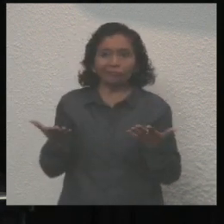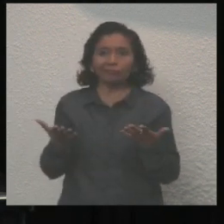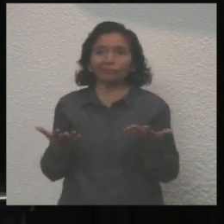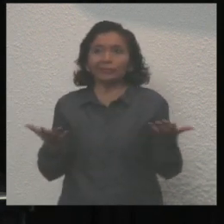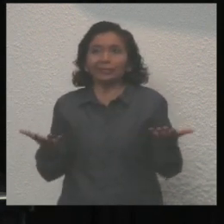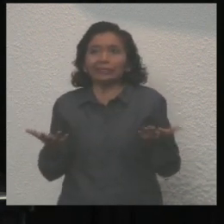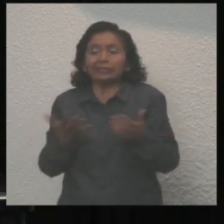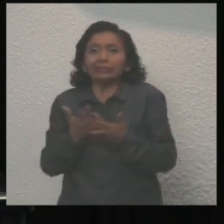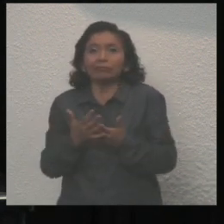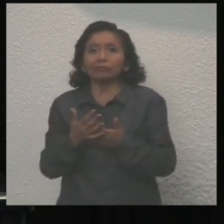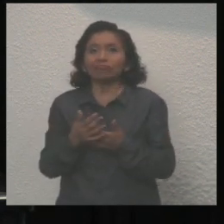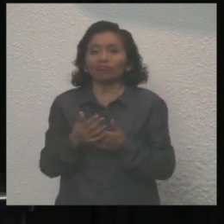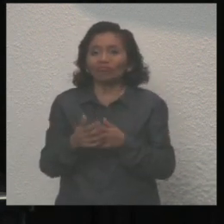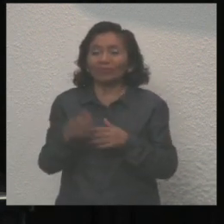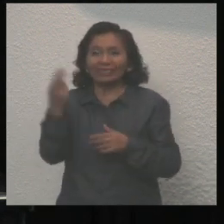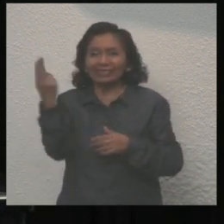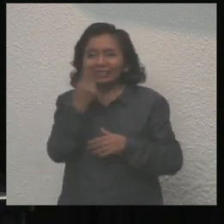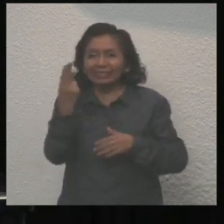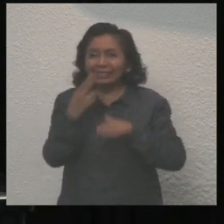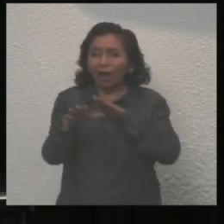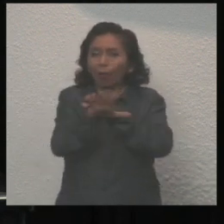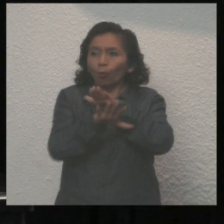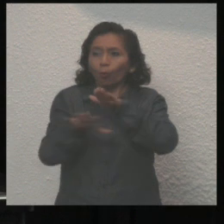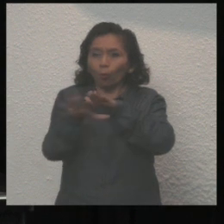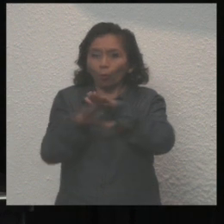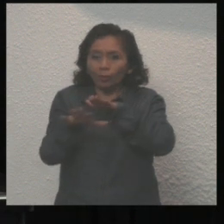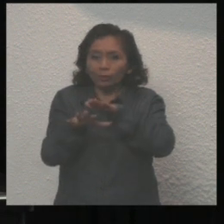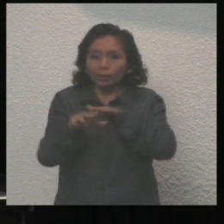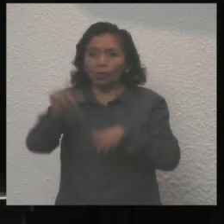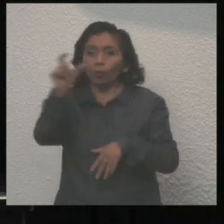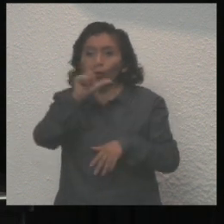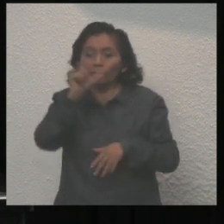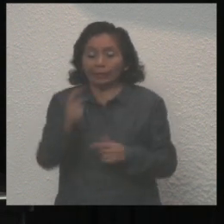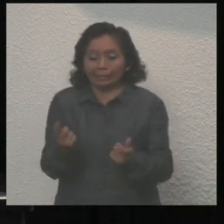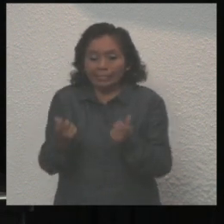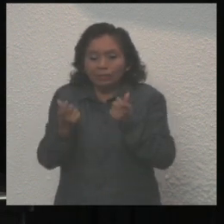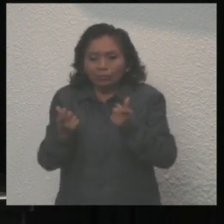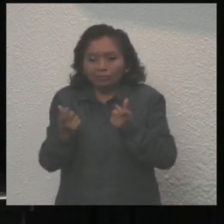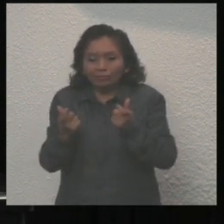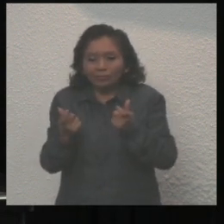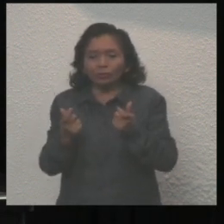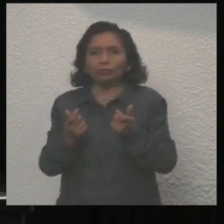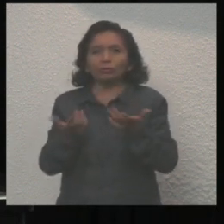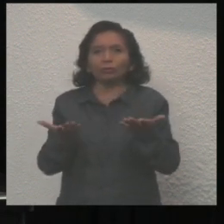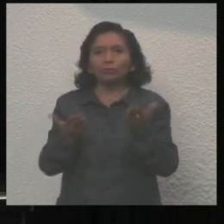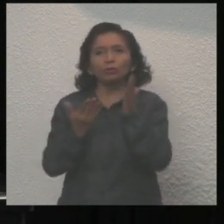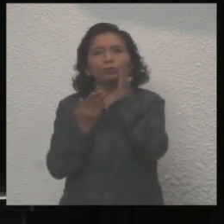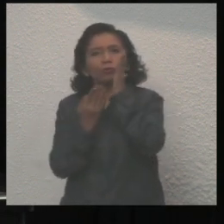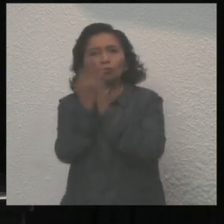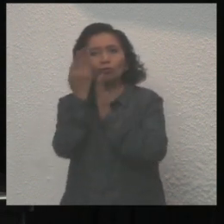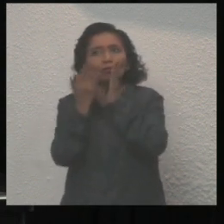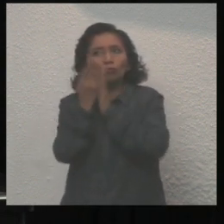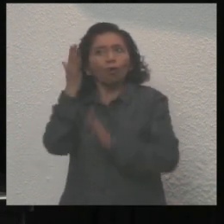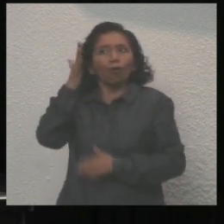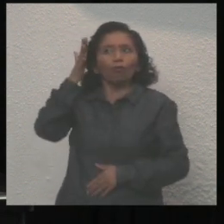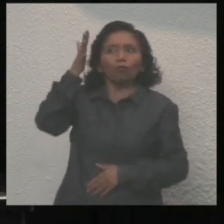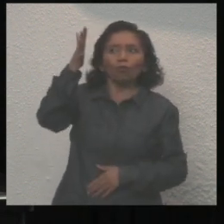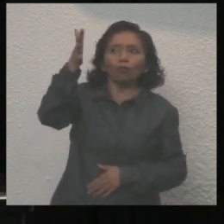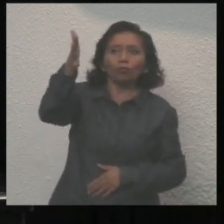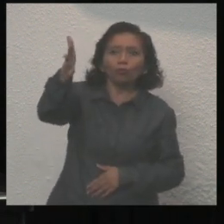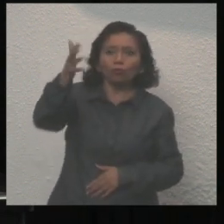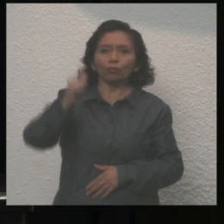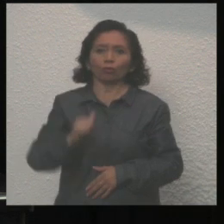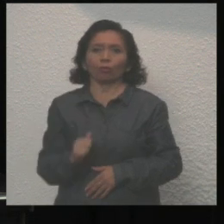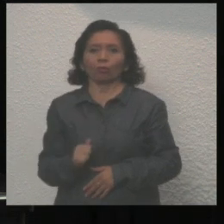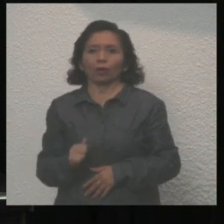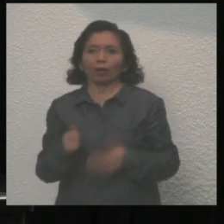proyecciones carentes de fundamentos cuando hablamos de un crecimiento económico extraordinario en el futuro contemplado por las estimaciones